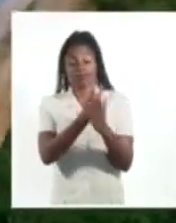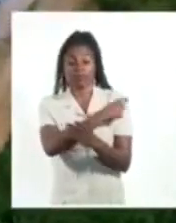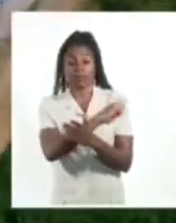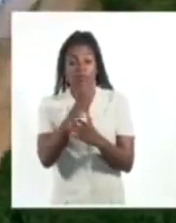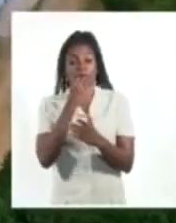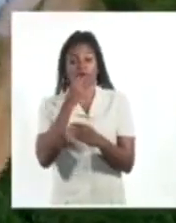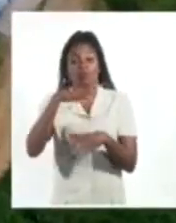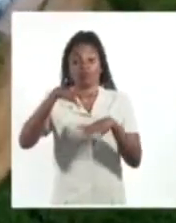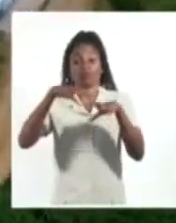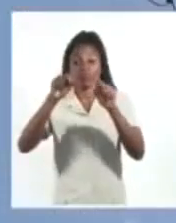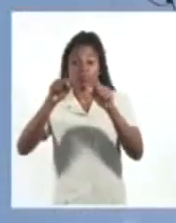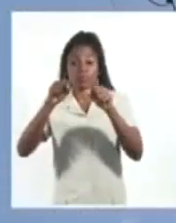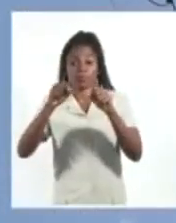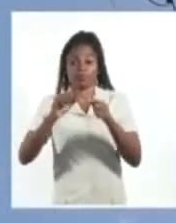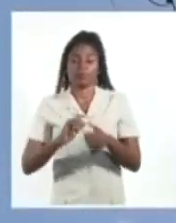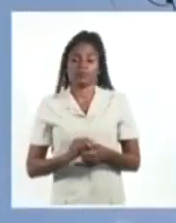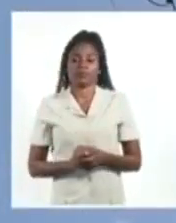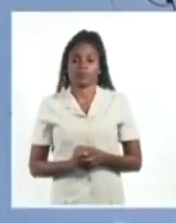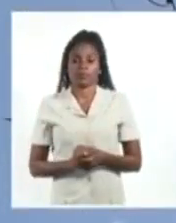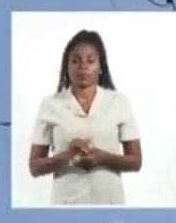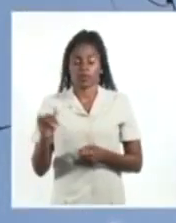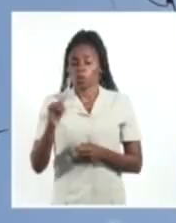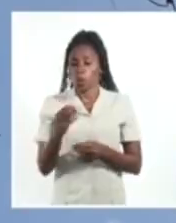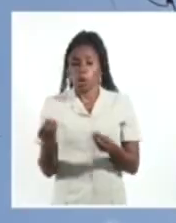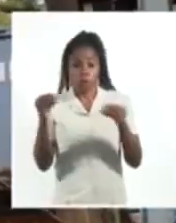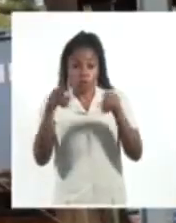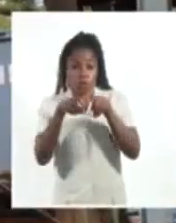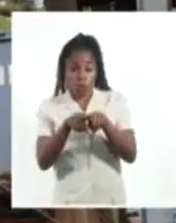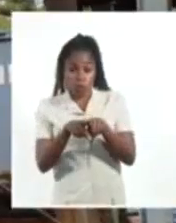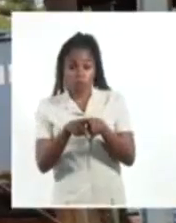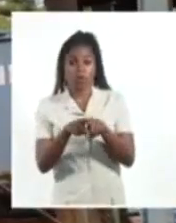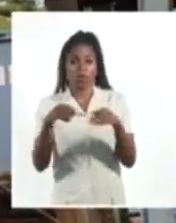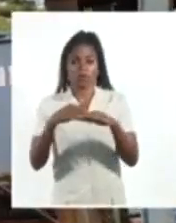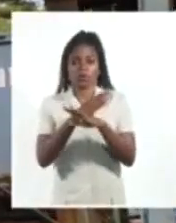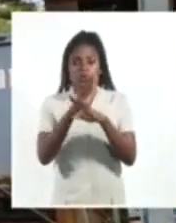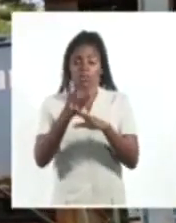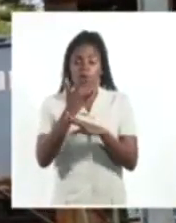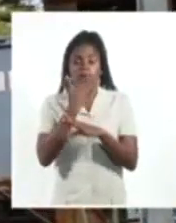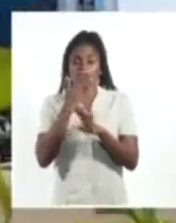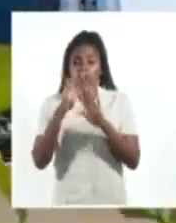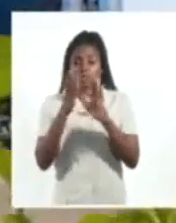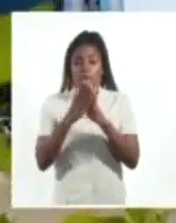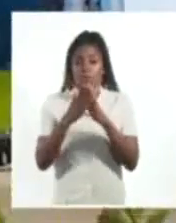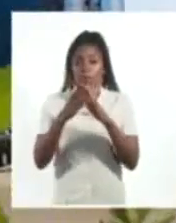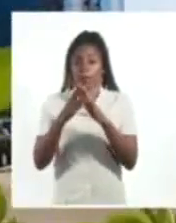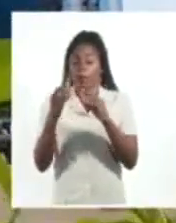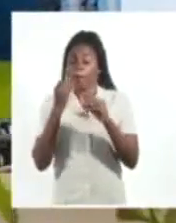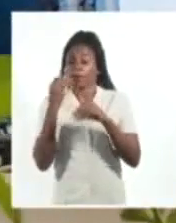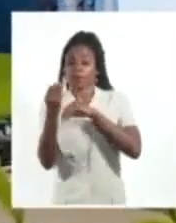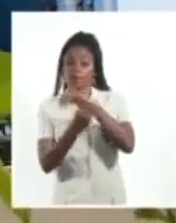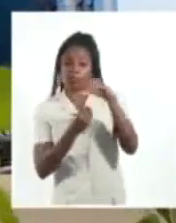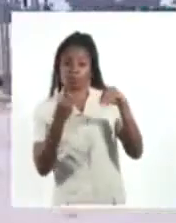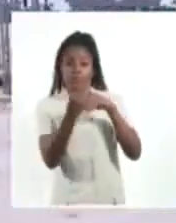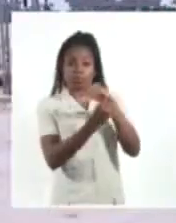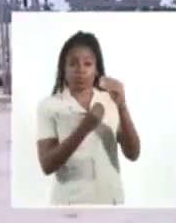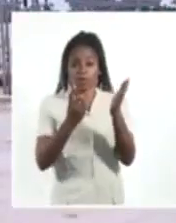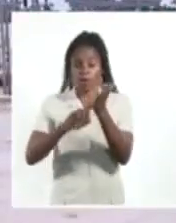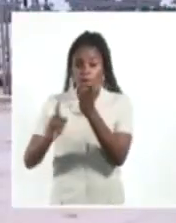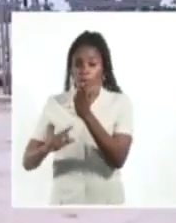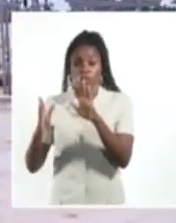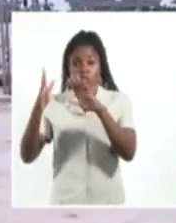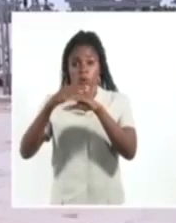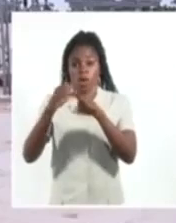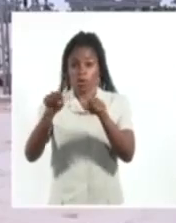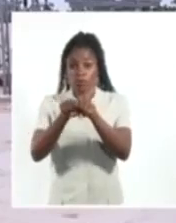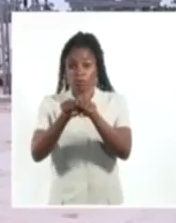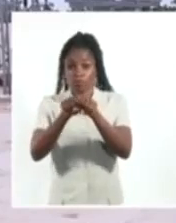combina con los días que tenemos afectación prácticamente durante todo el día, cada vez que hay una rotación de circuitos que están sin servicio eléctrico.